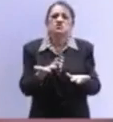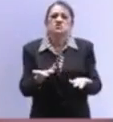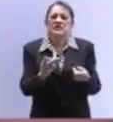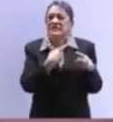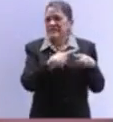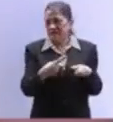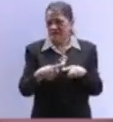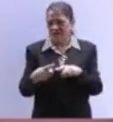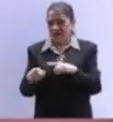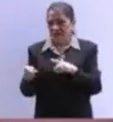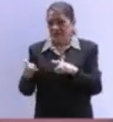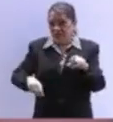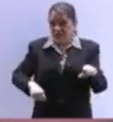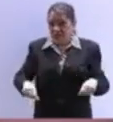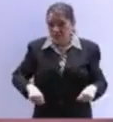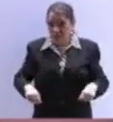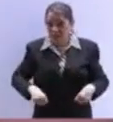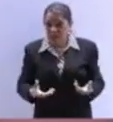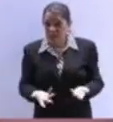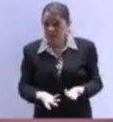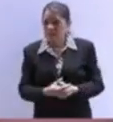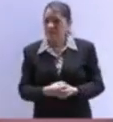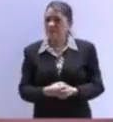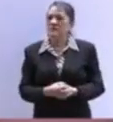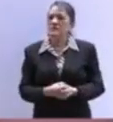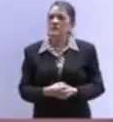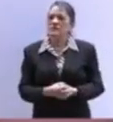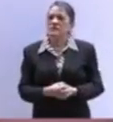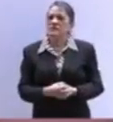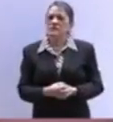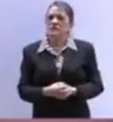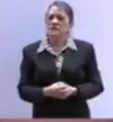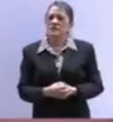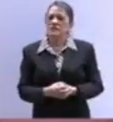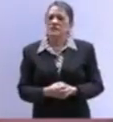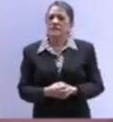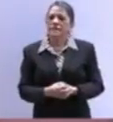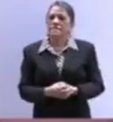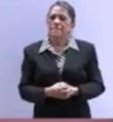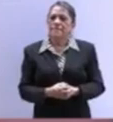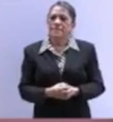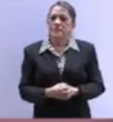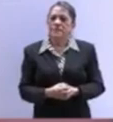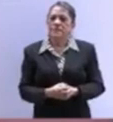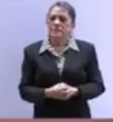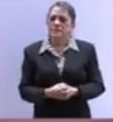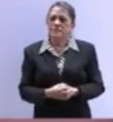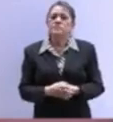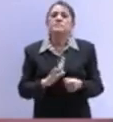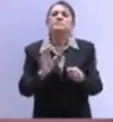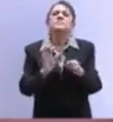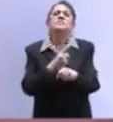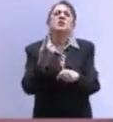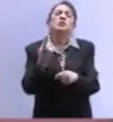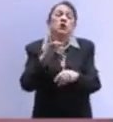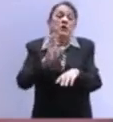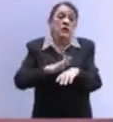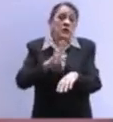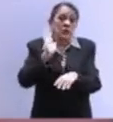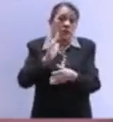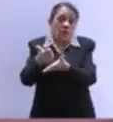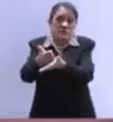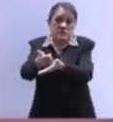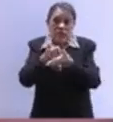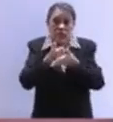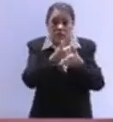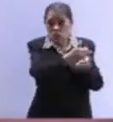atender, cambiara, porque la parte más sentida que nos ayuda a combatir la pobreza de